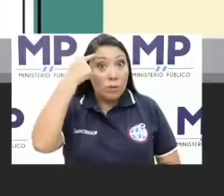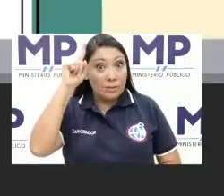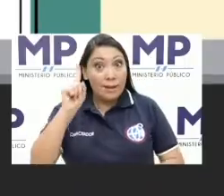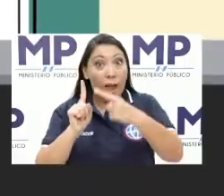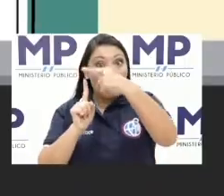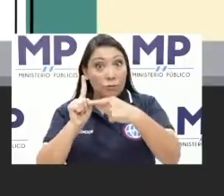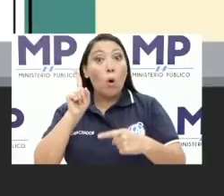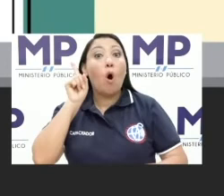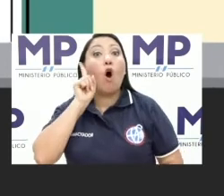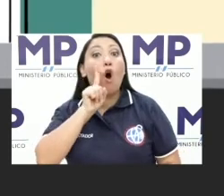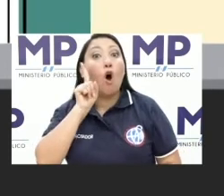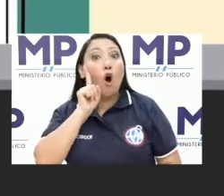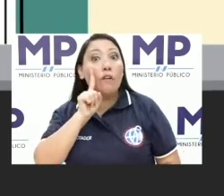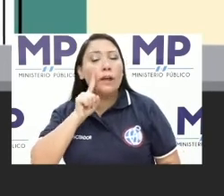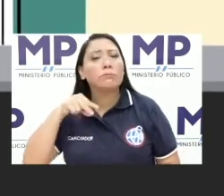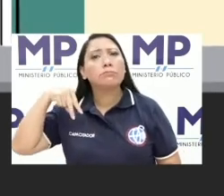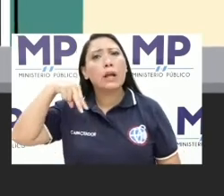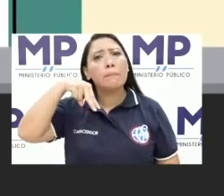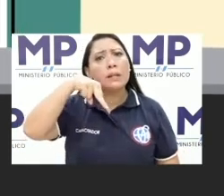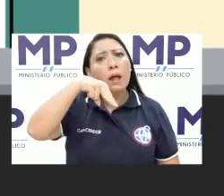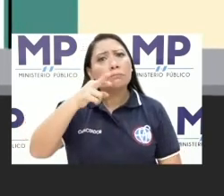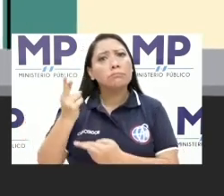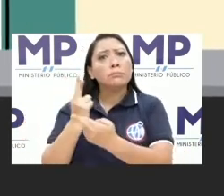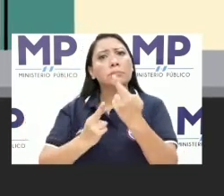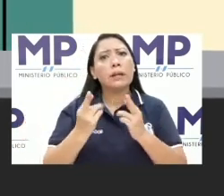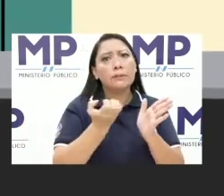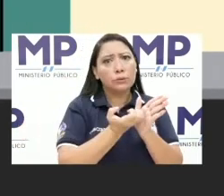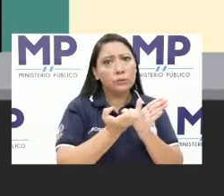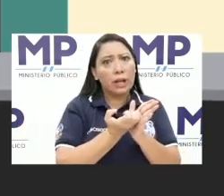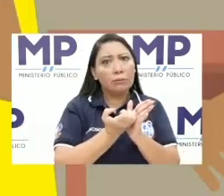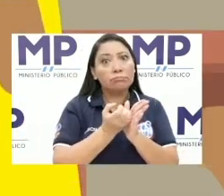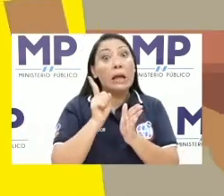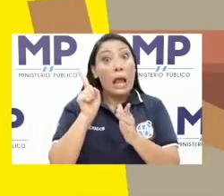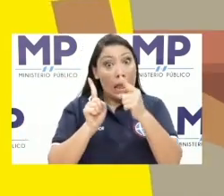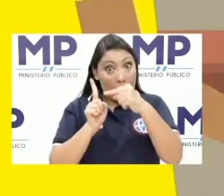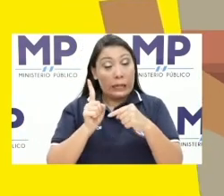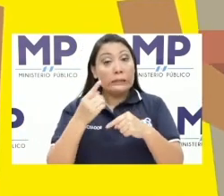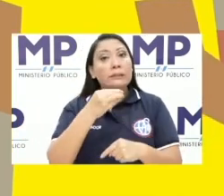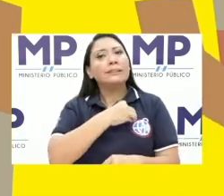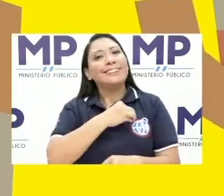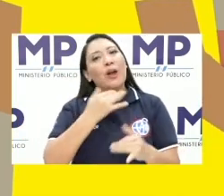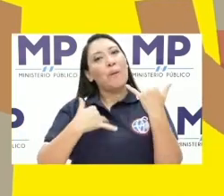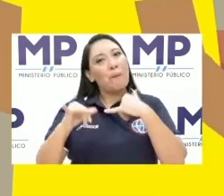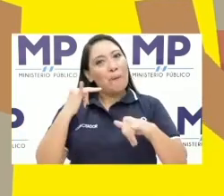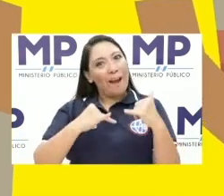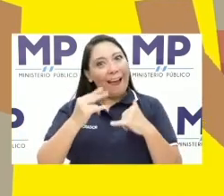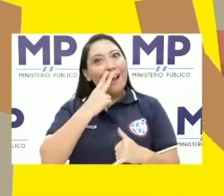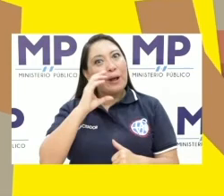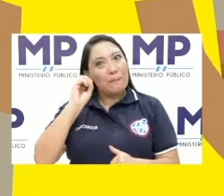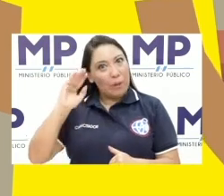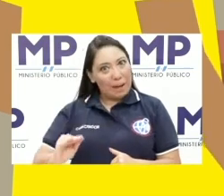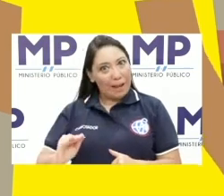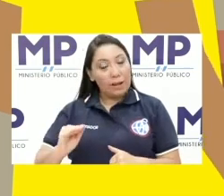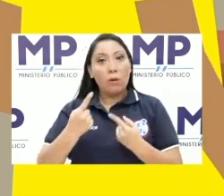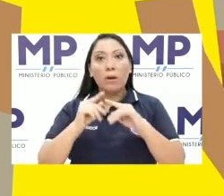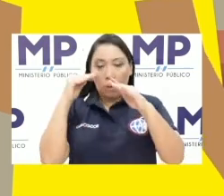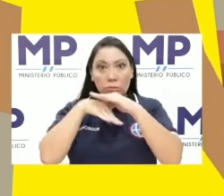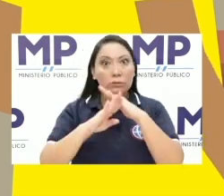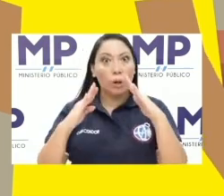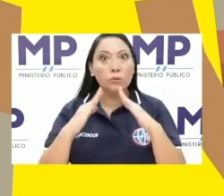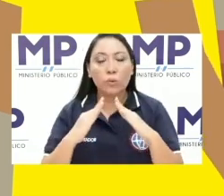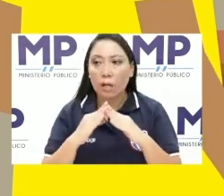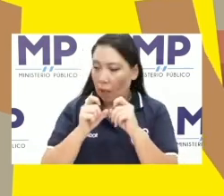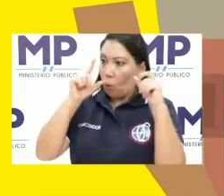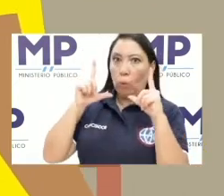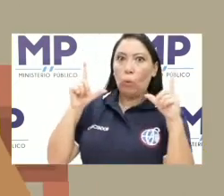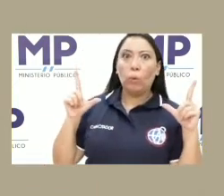Tahom ich kanak Ria Fernando Shock Parchoch petnak che uti khikrib krak ketan ruk ria la khuchak aritak shock big shiril khon khastak che shush